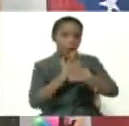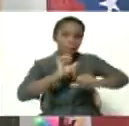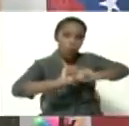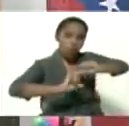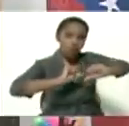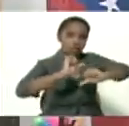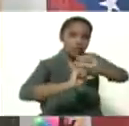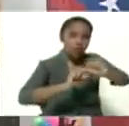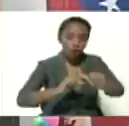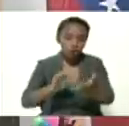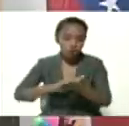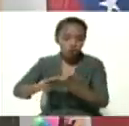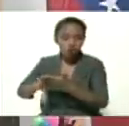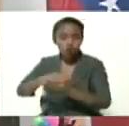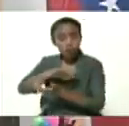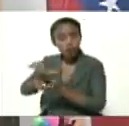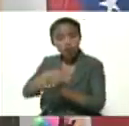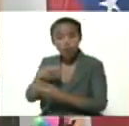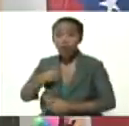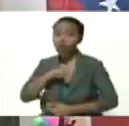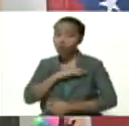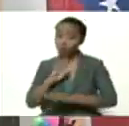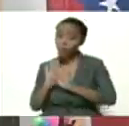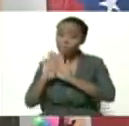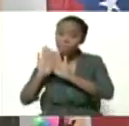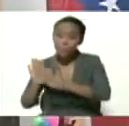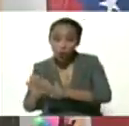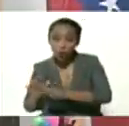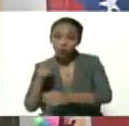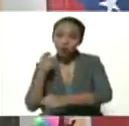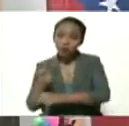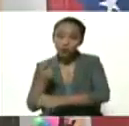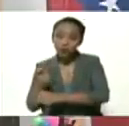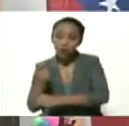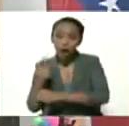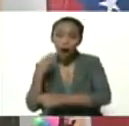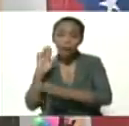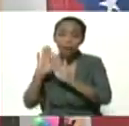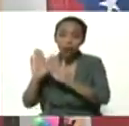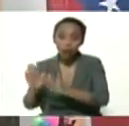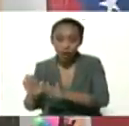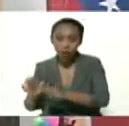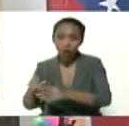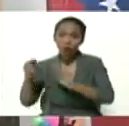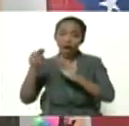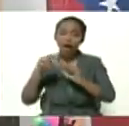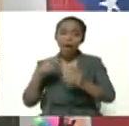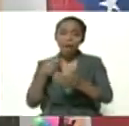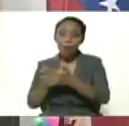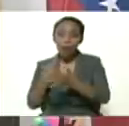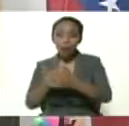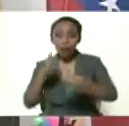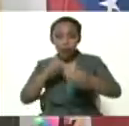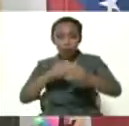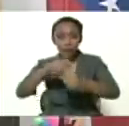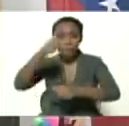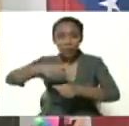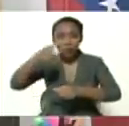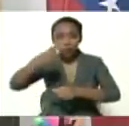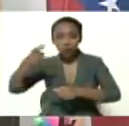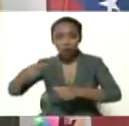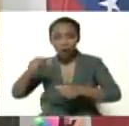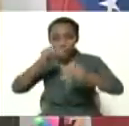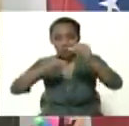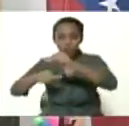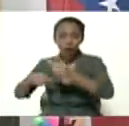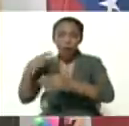en la resolución de problemas, y nosotros apoyando financieramente, apoyando con las nóminas, apoyando con las